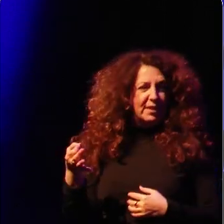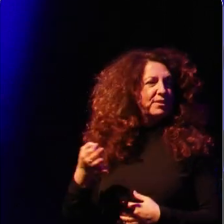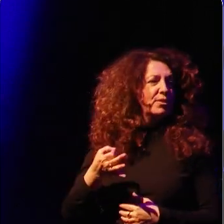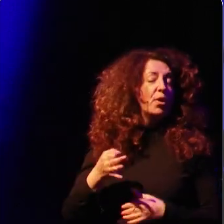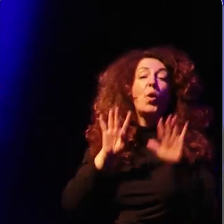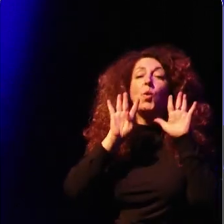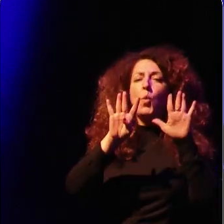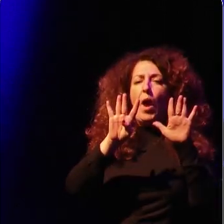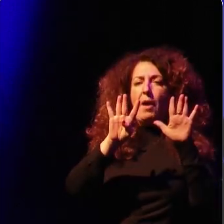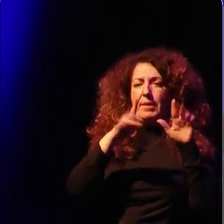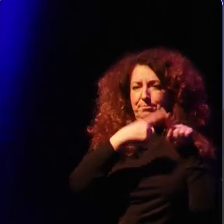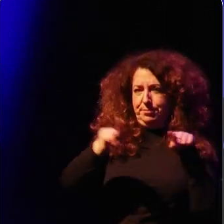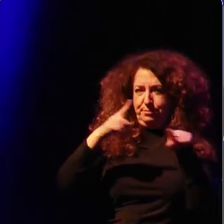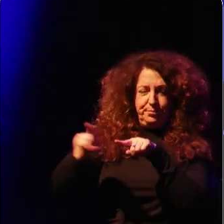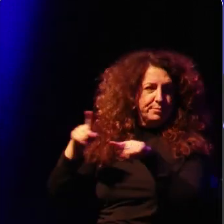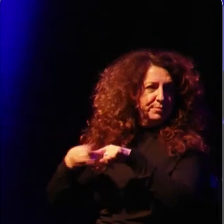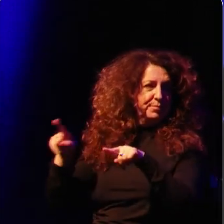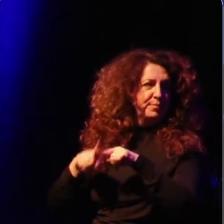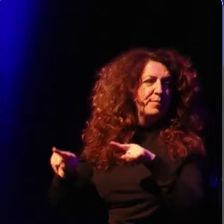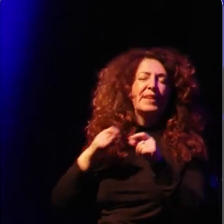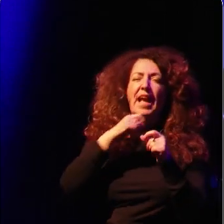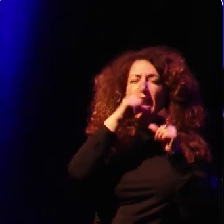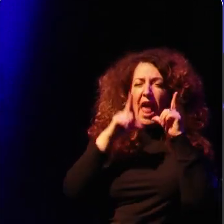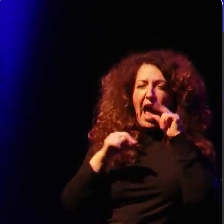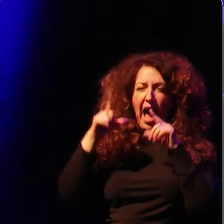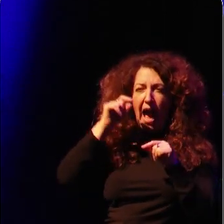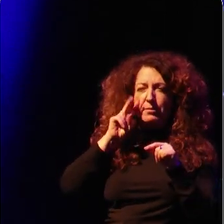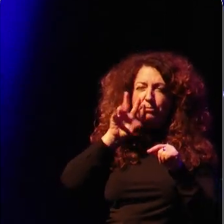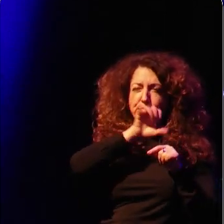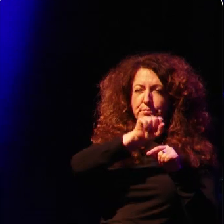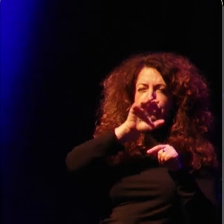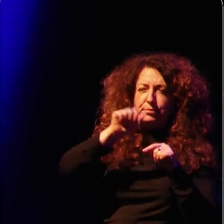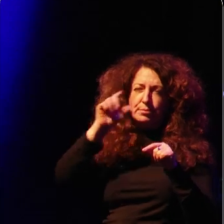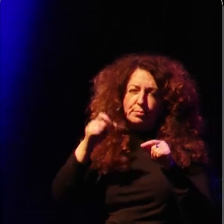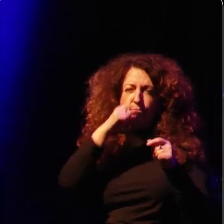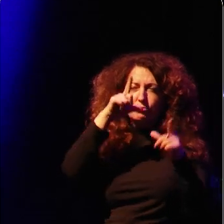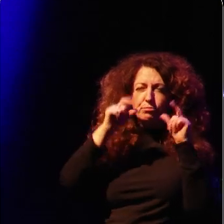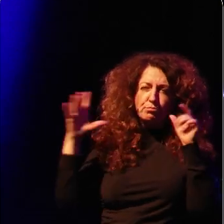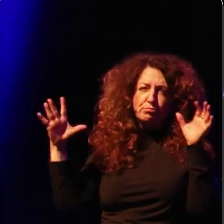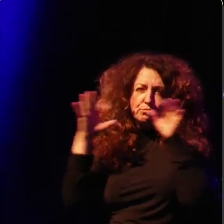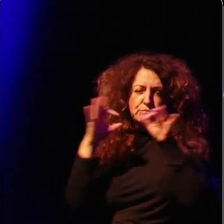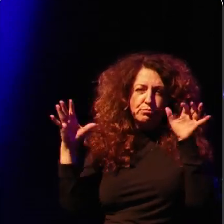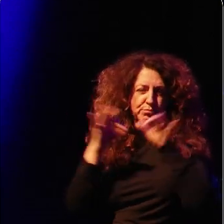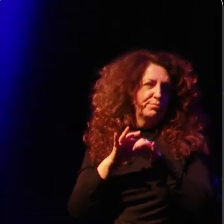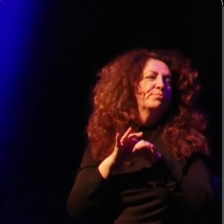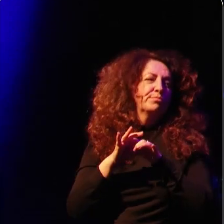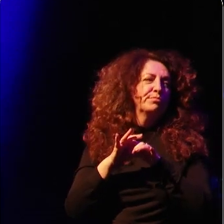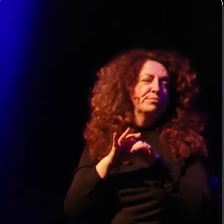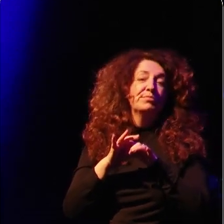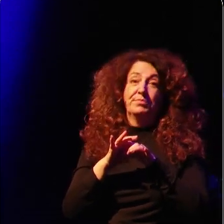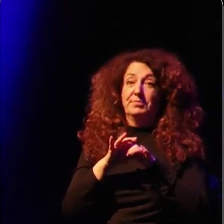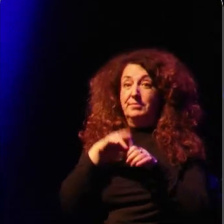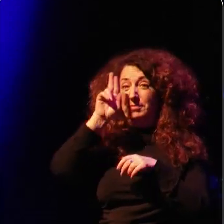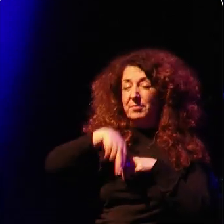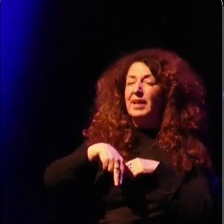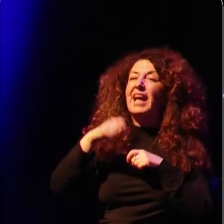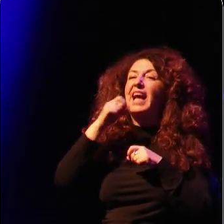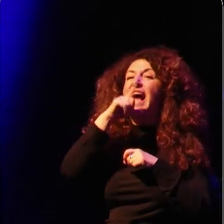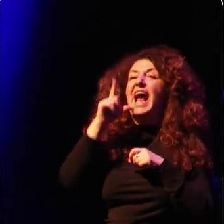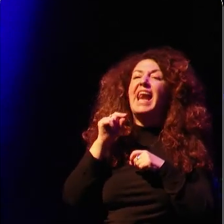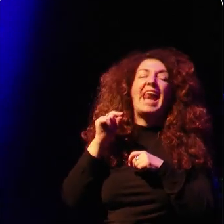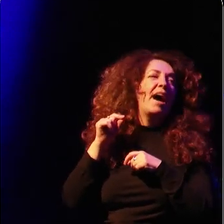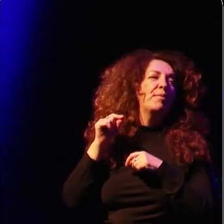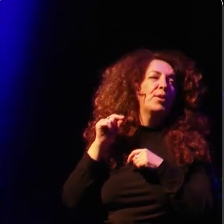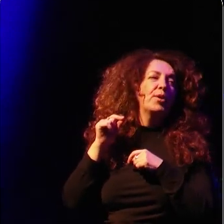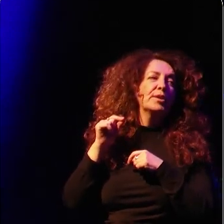total, y le están cogiendo el movimiento de los labios. Cada movimiento de esos labios se lo pegan a David Beckham, pero no los labios de